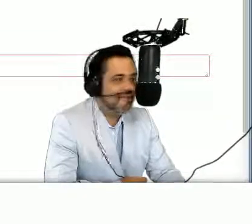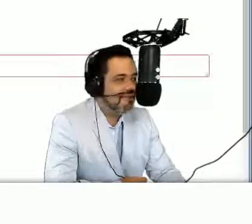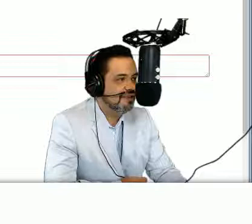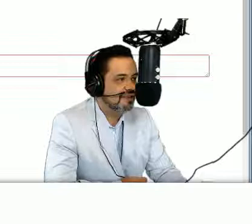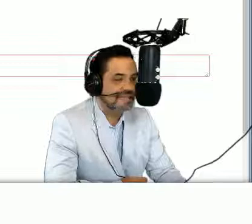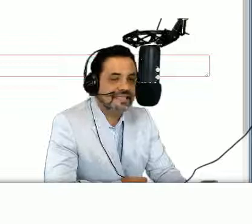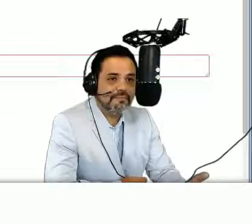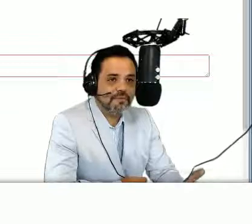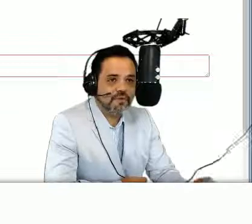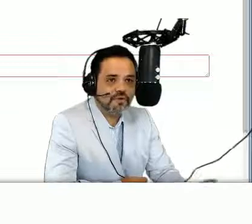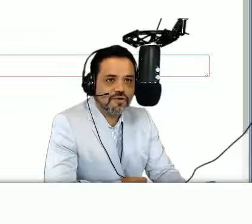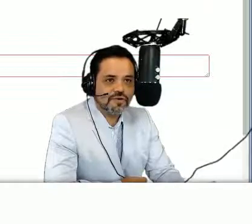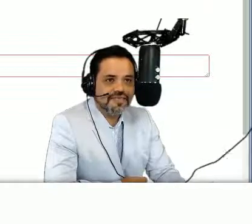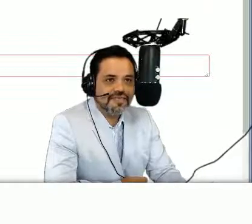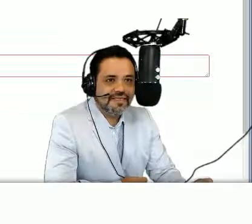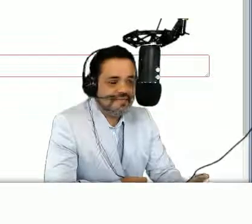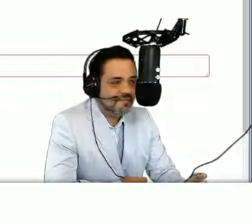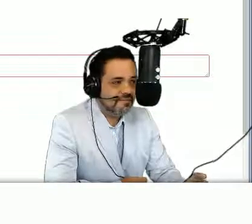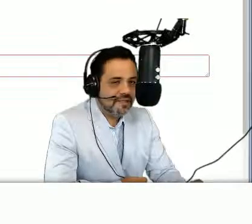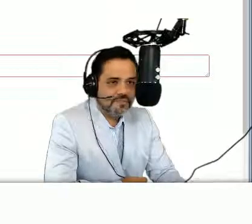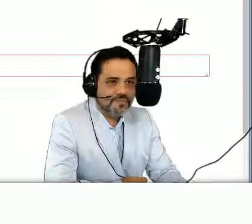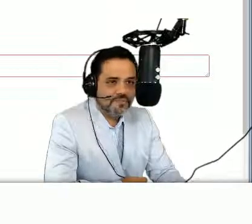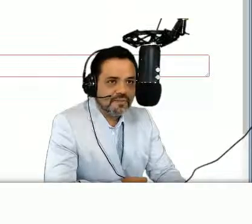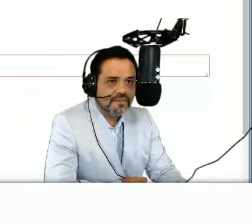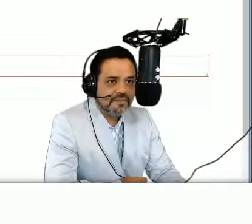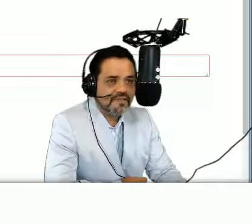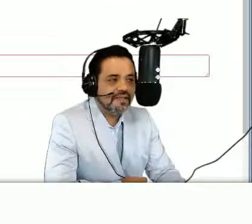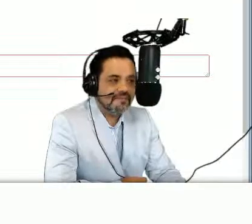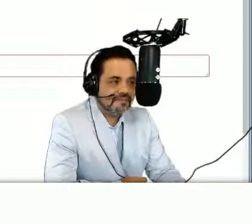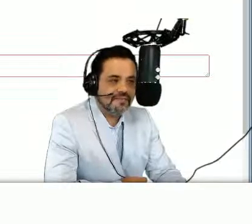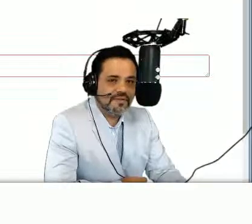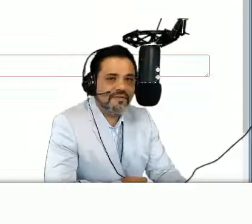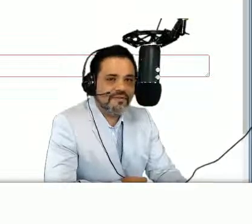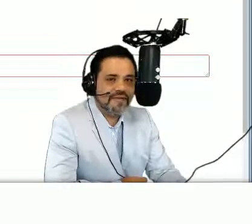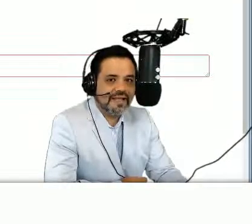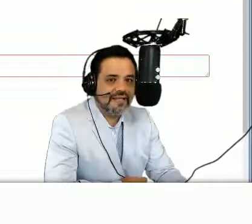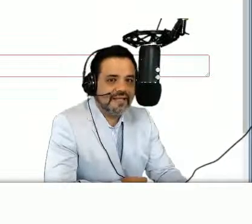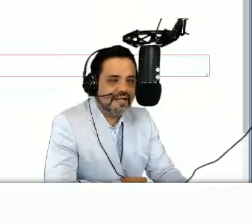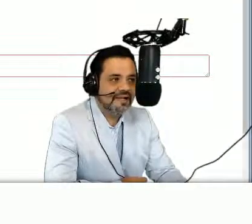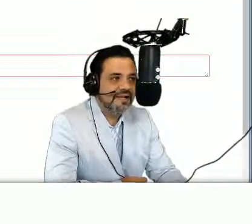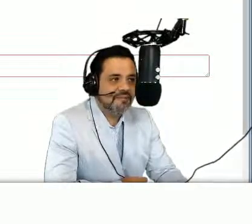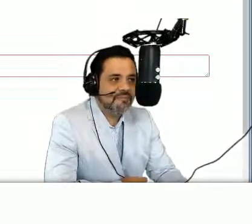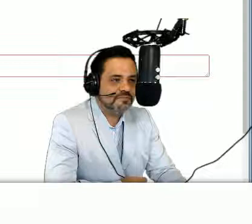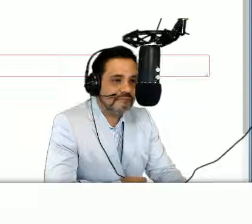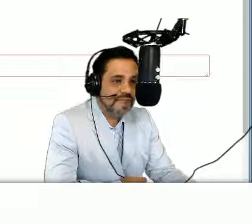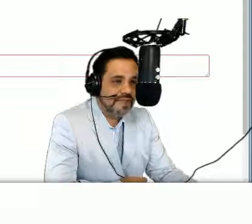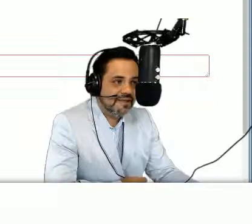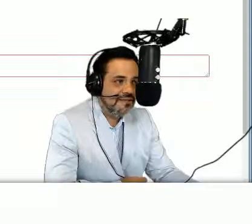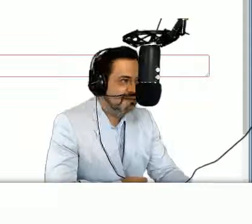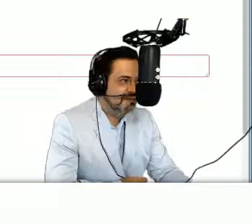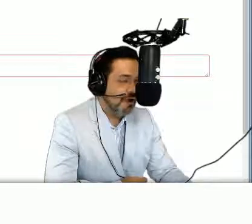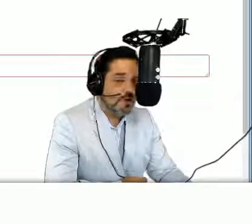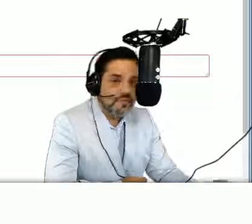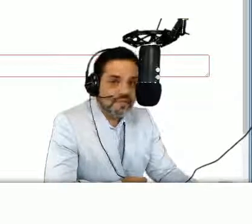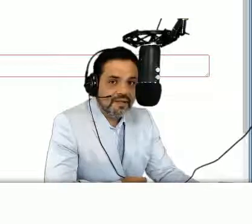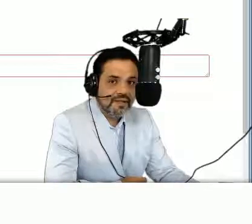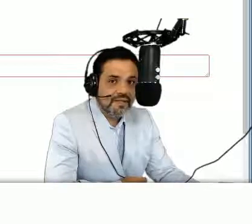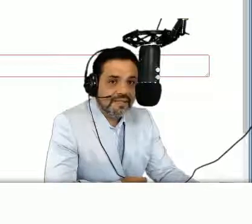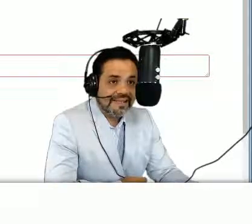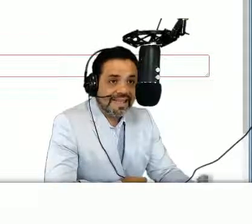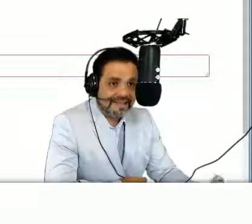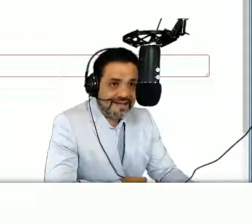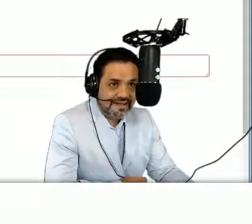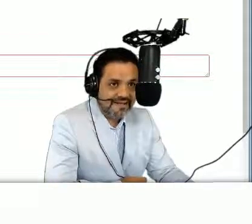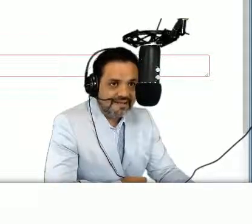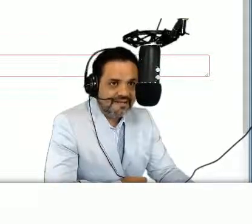hay, que se llama Tor. Y este navegador permite efectivamente navegar de manera pues privada o anónima en